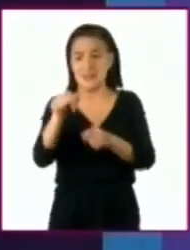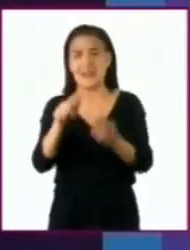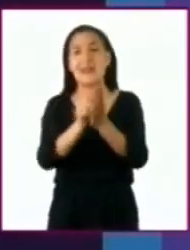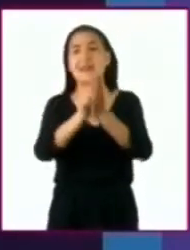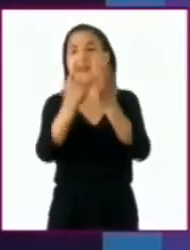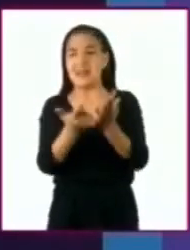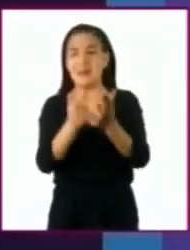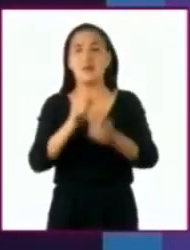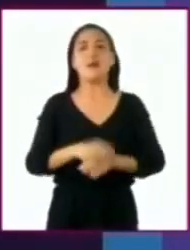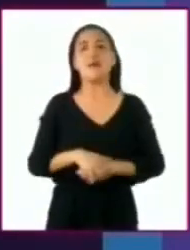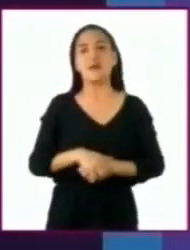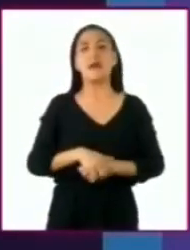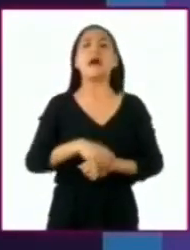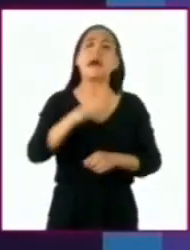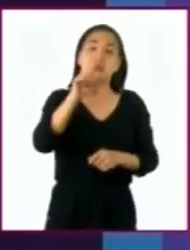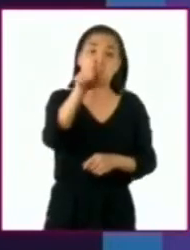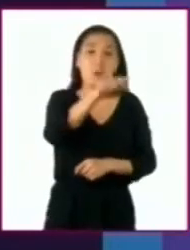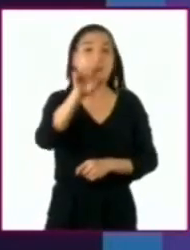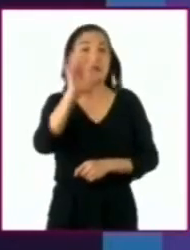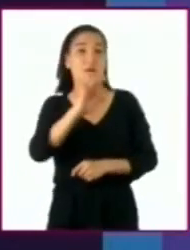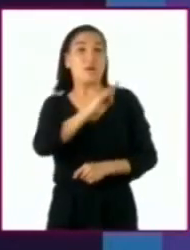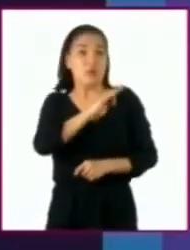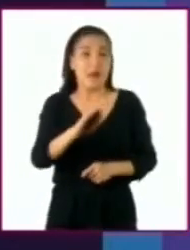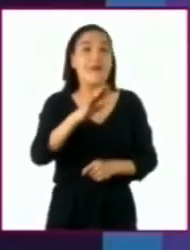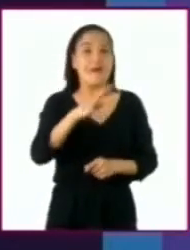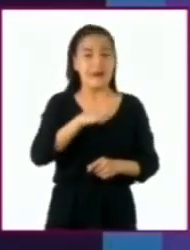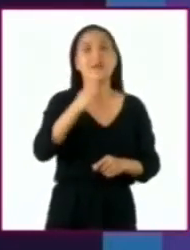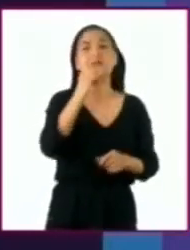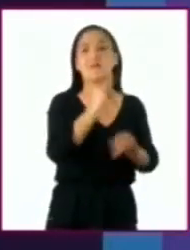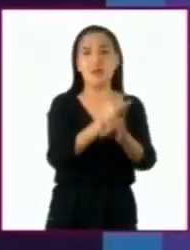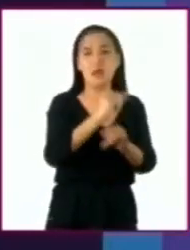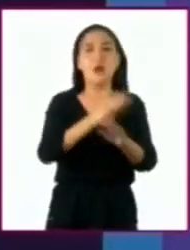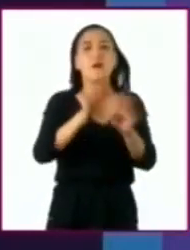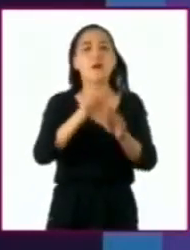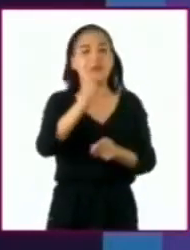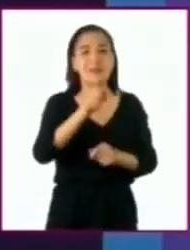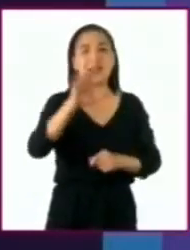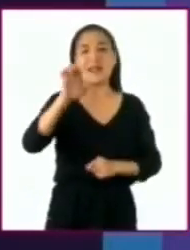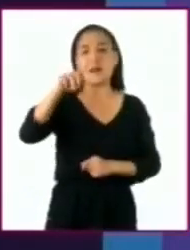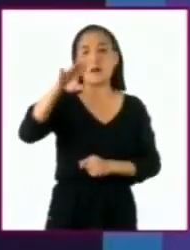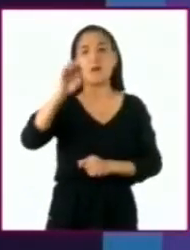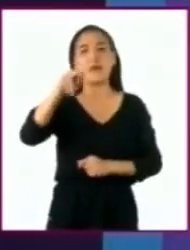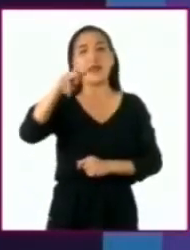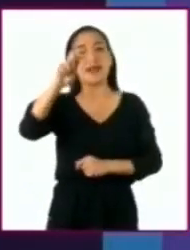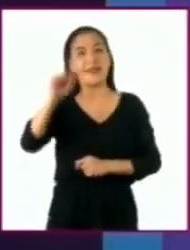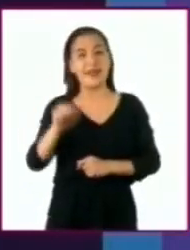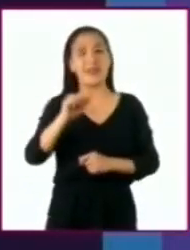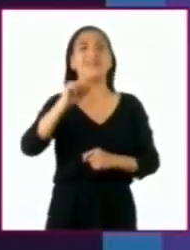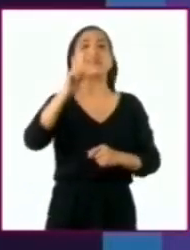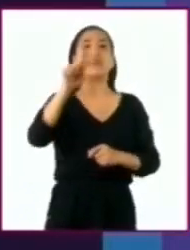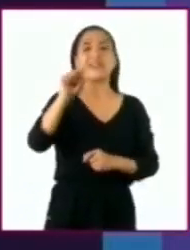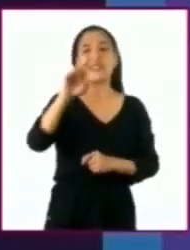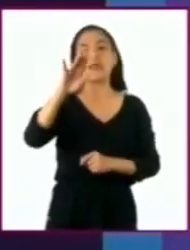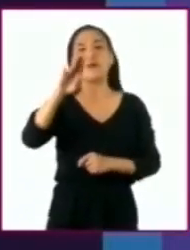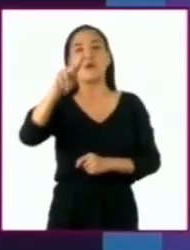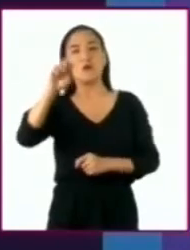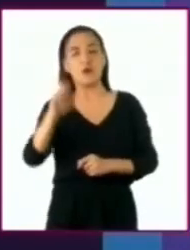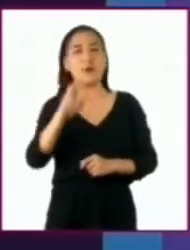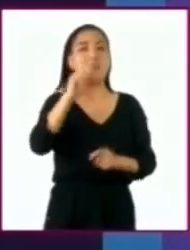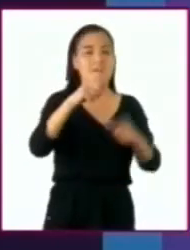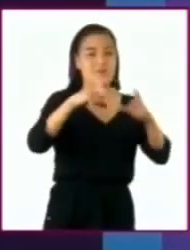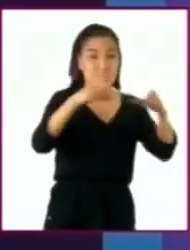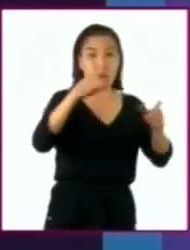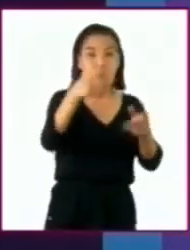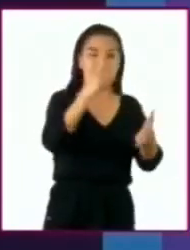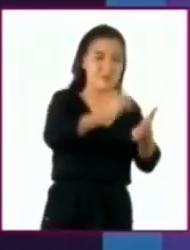posible, en internet las definiciones de encomienda y tributo y elaboren fichas de trabajo que les permitan recordar lo aprendido